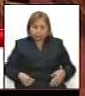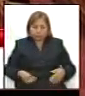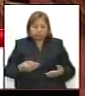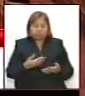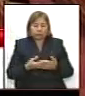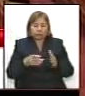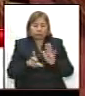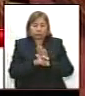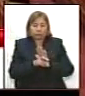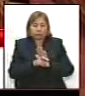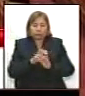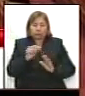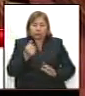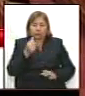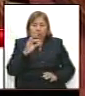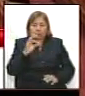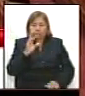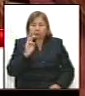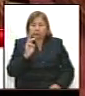de ley